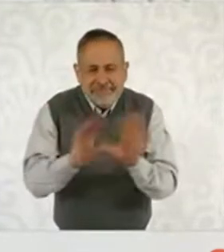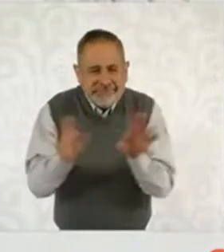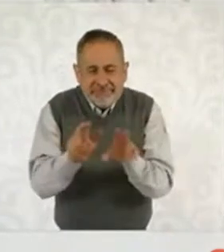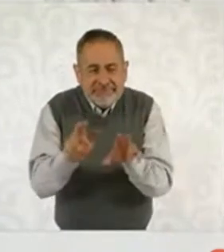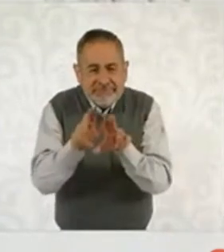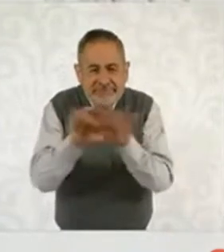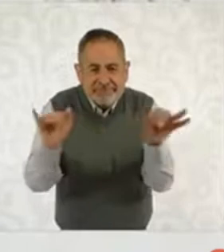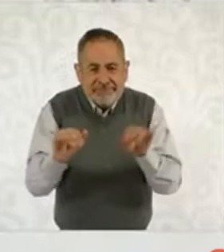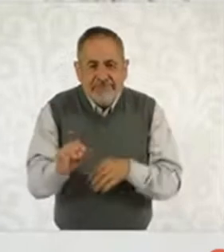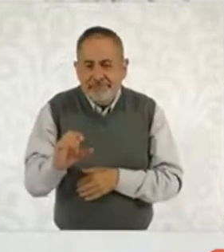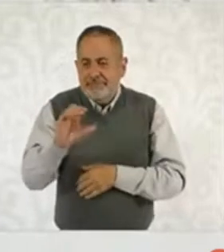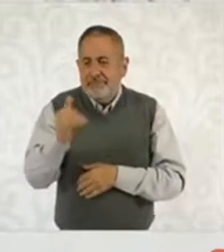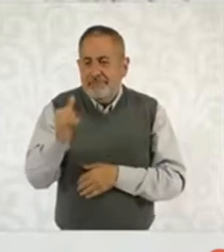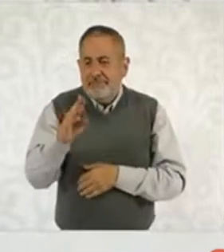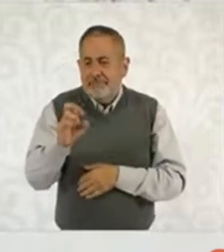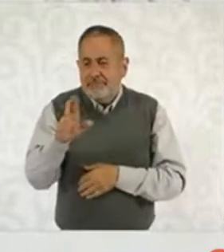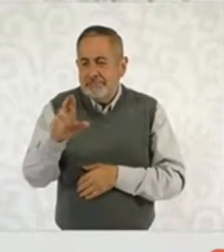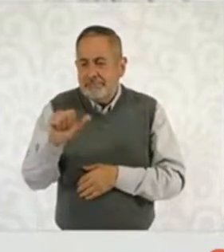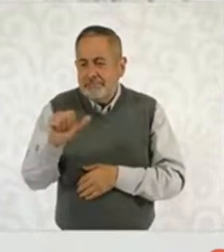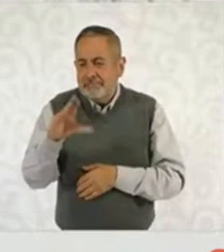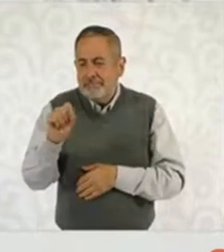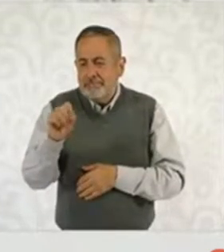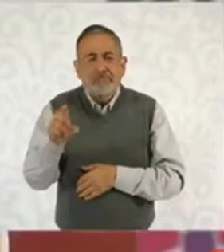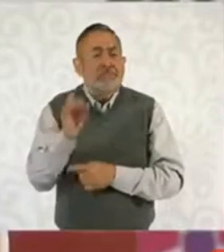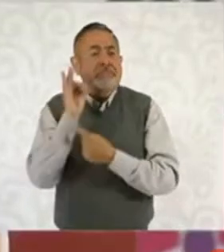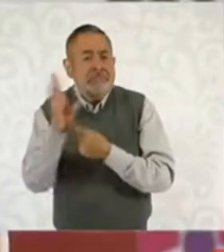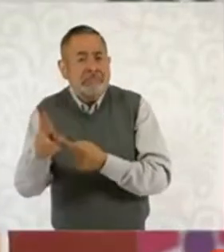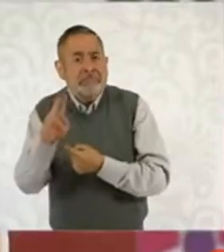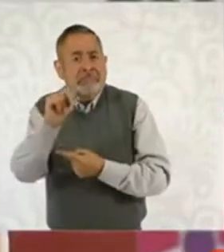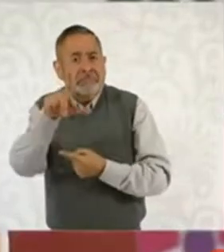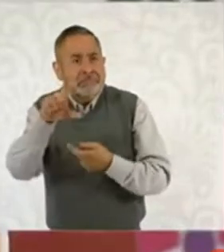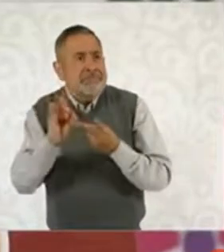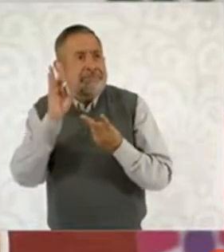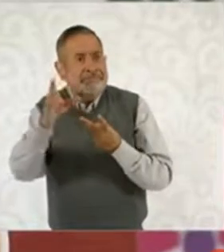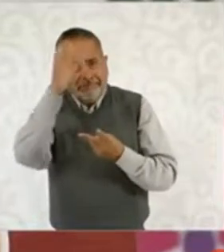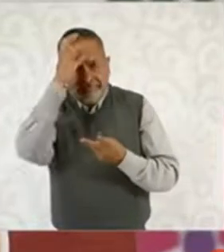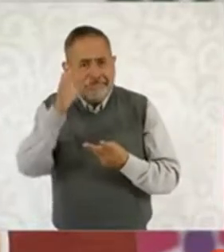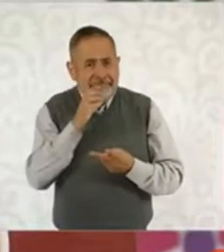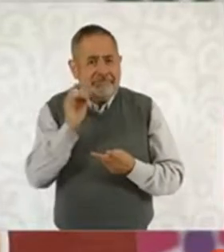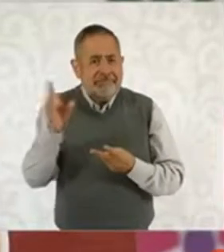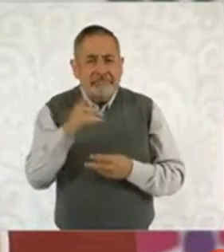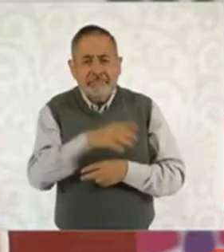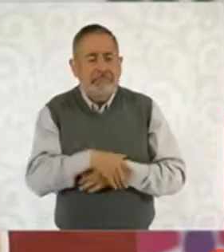ciberacoso que ya existe en Nuevo León, que ya existe en Coahuila, que ya existe en otros estados.